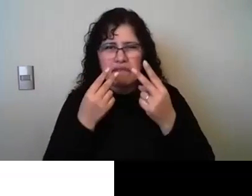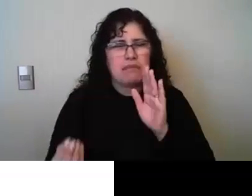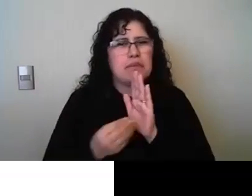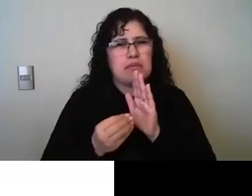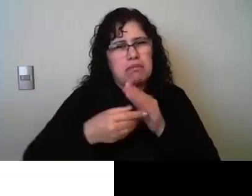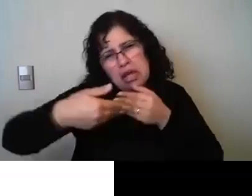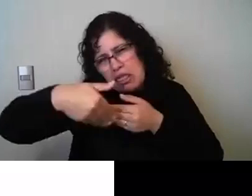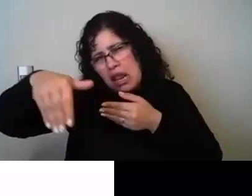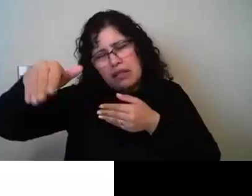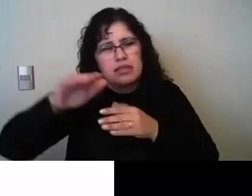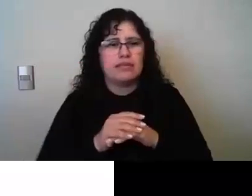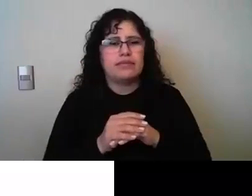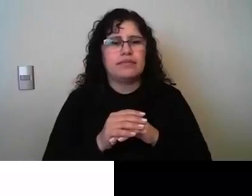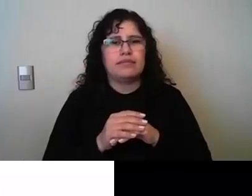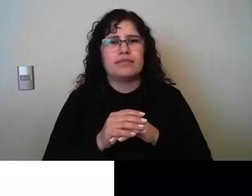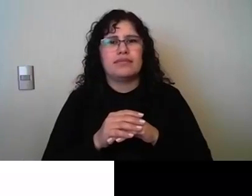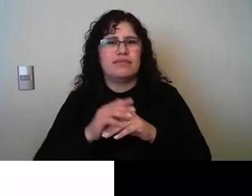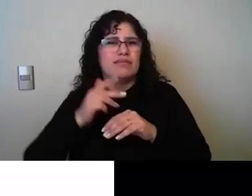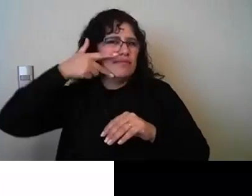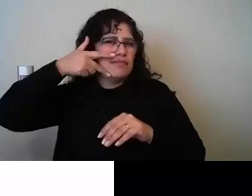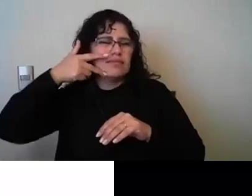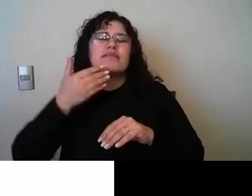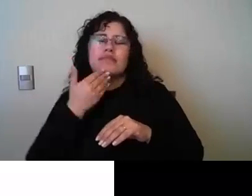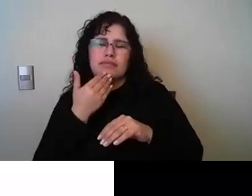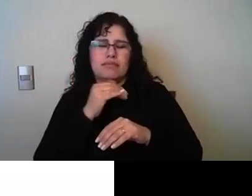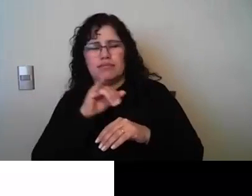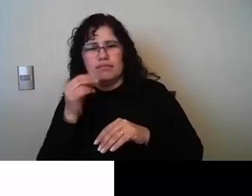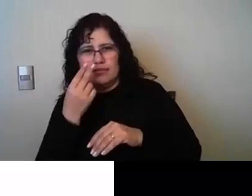del trigémino. Aquí tienen un esquema